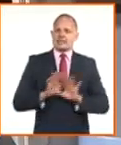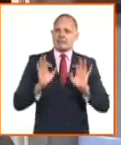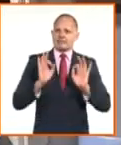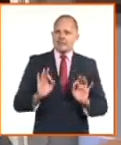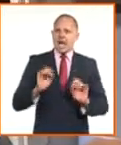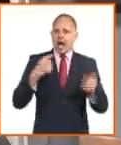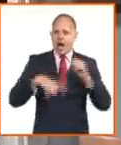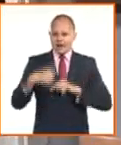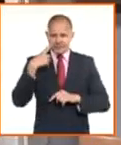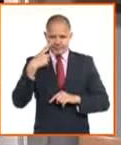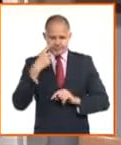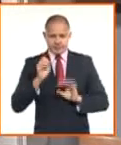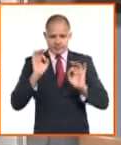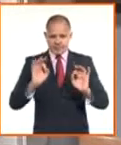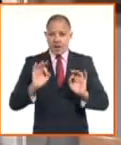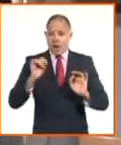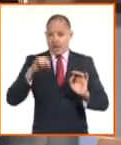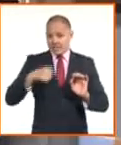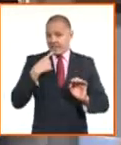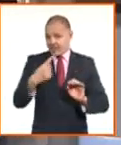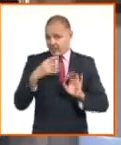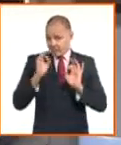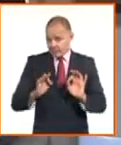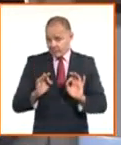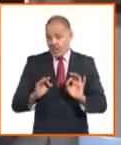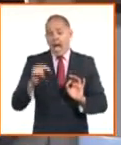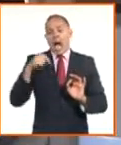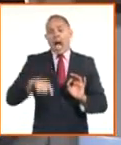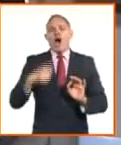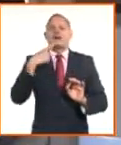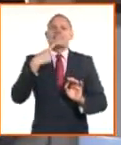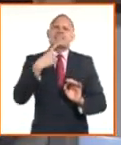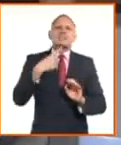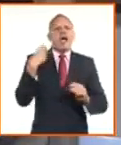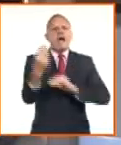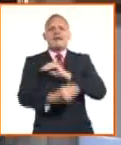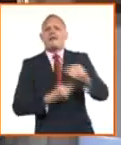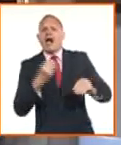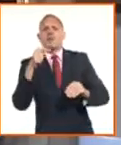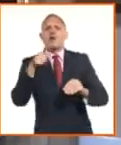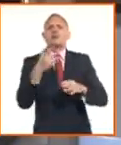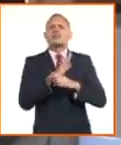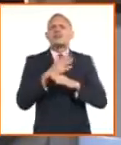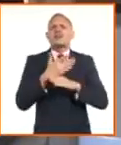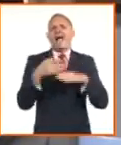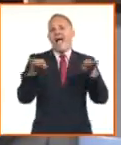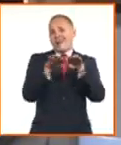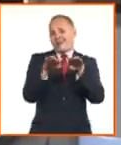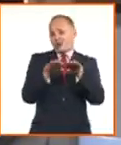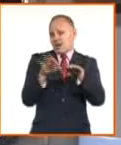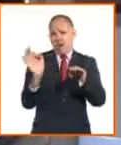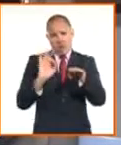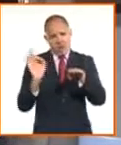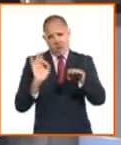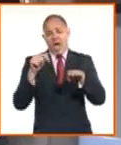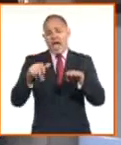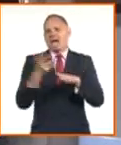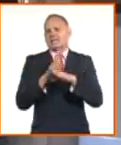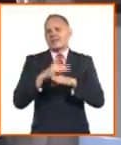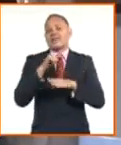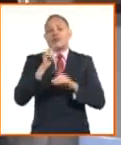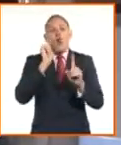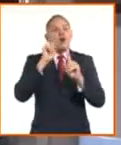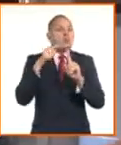cambio de hoy no podemos decir que es un tipo de cambio de equilibrio. Es un tipo de cambio que incentiva la compra. Cuando incorporemos ya entonces la venta, vamos a ir